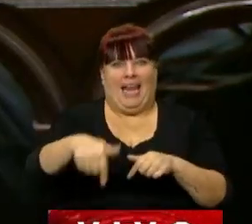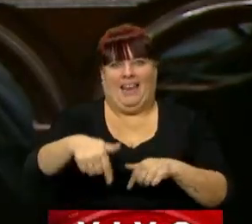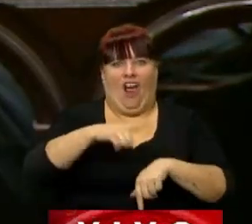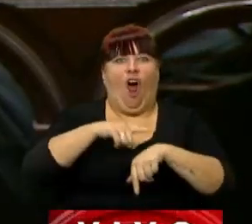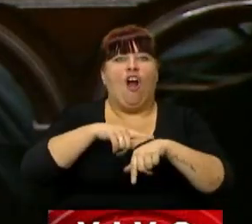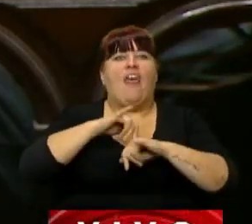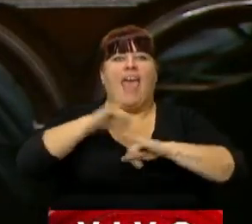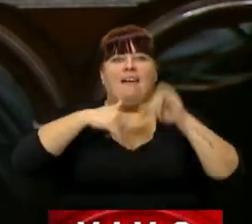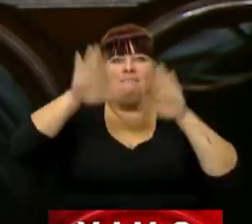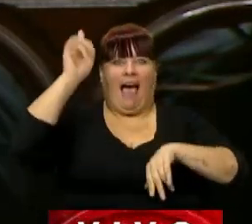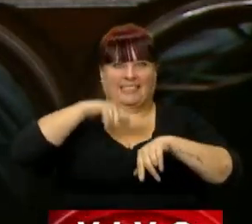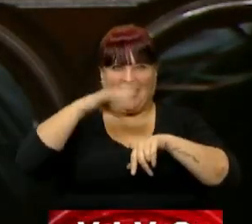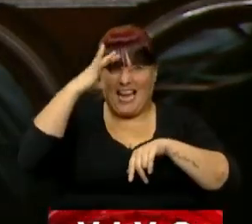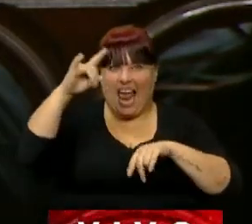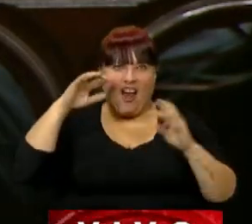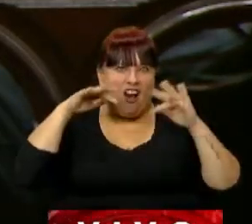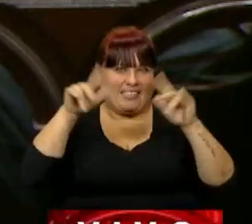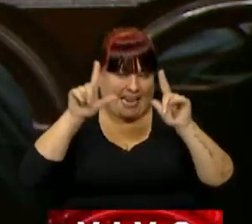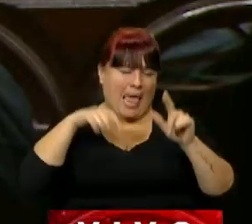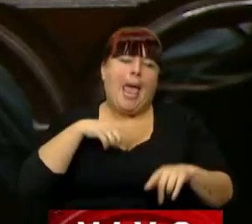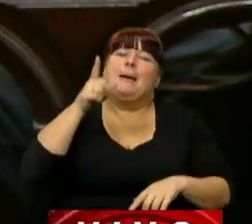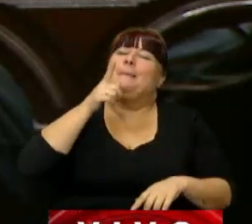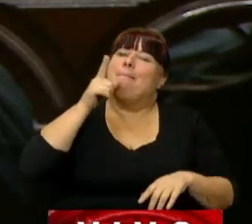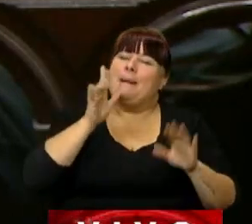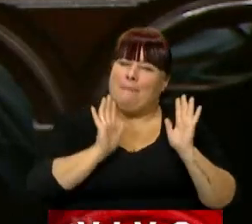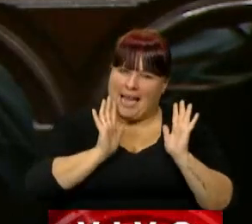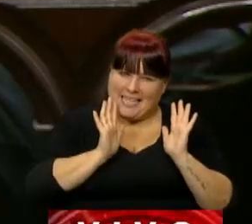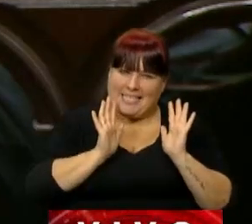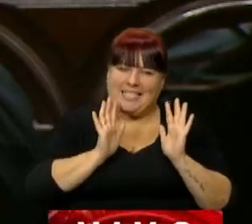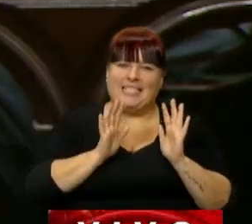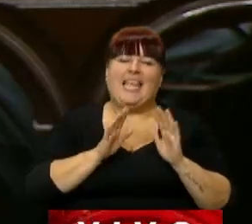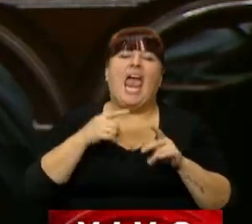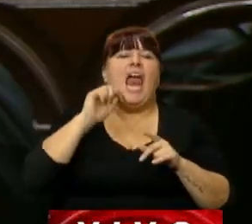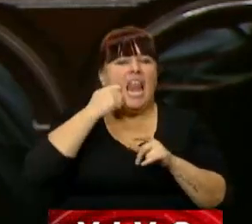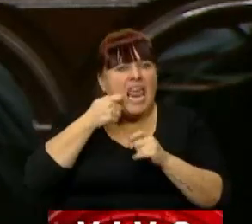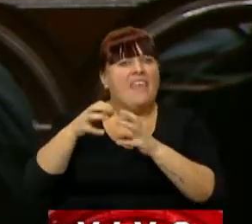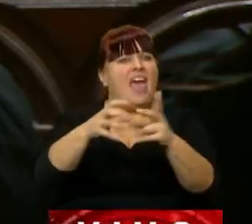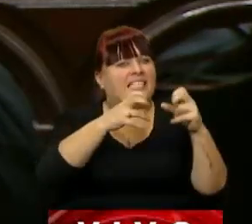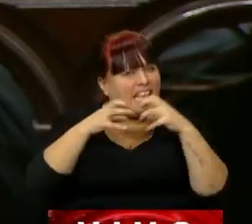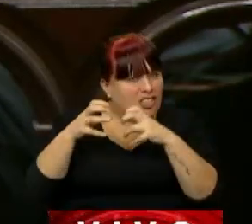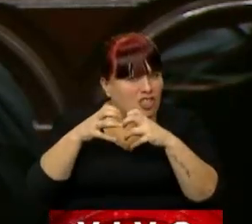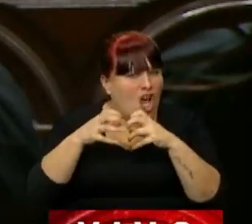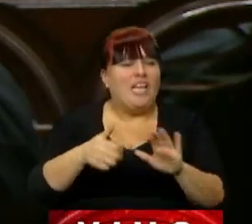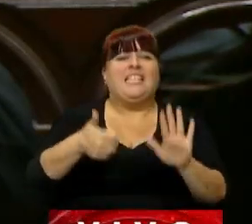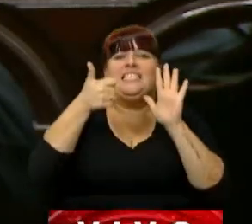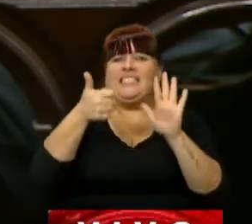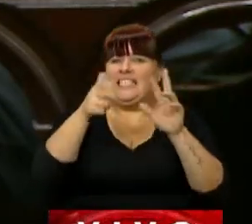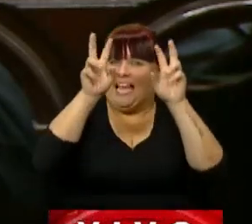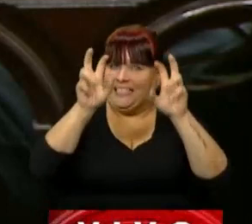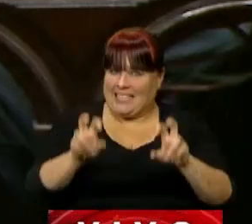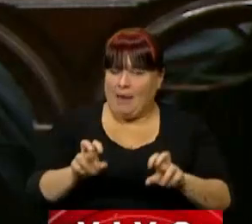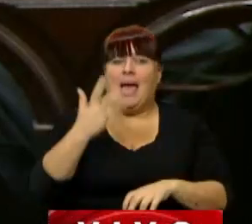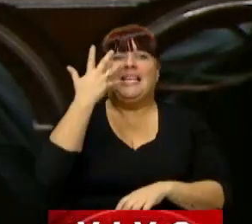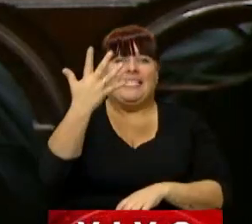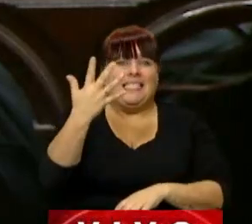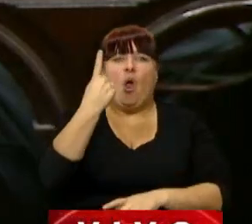prime time, ¿no? Pero digo, me parece que tenemos una buena sesión. 6 temas, de los cuales